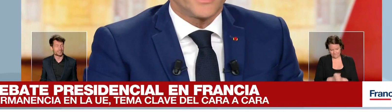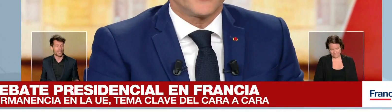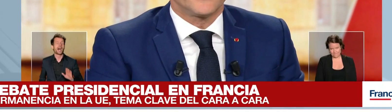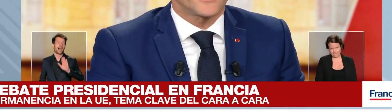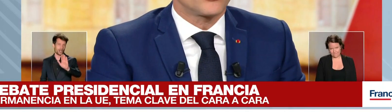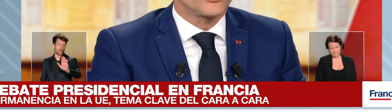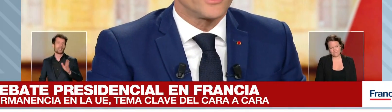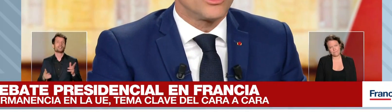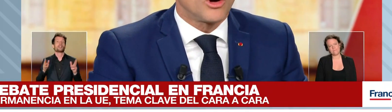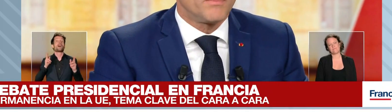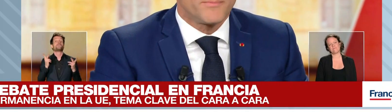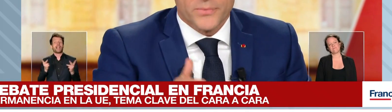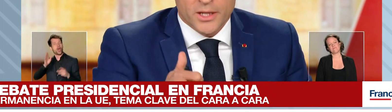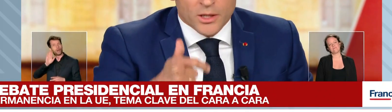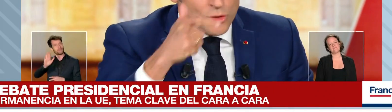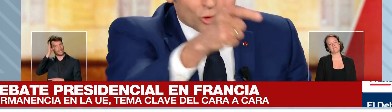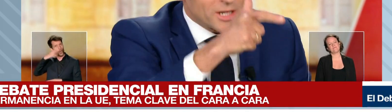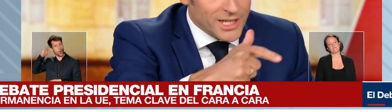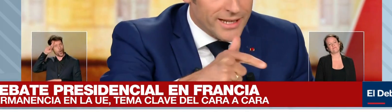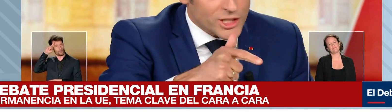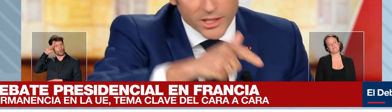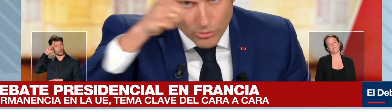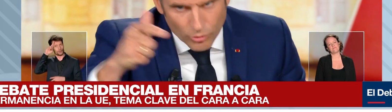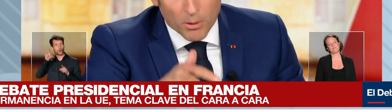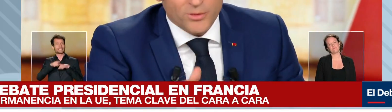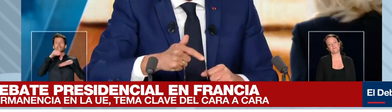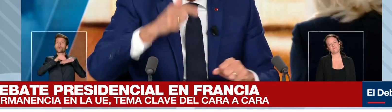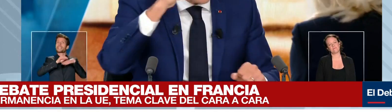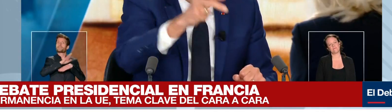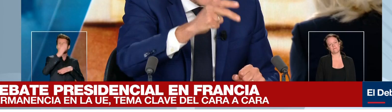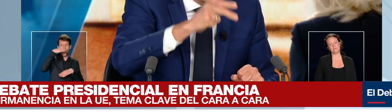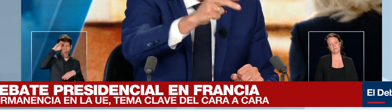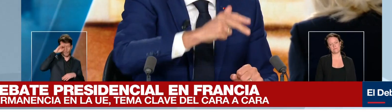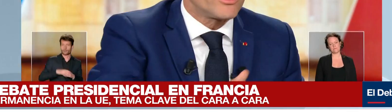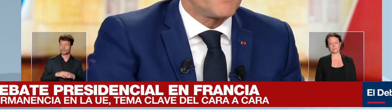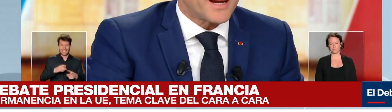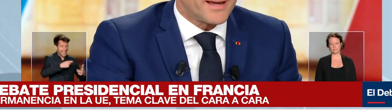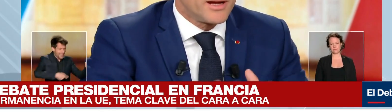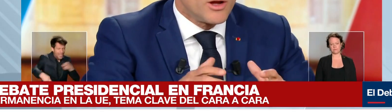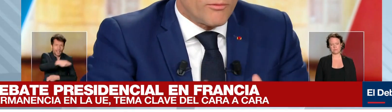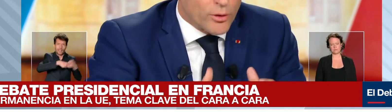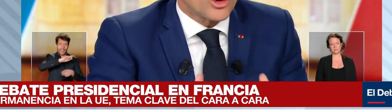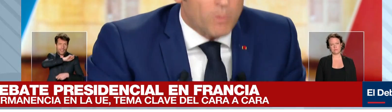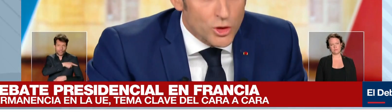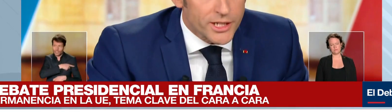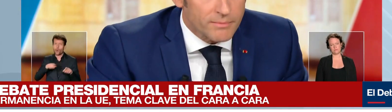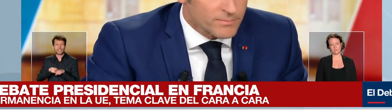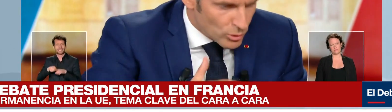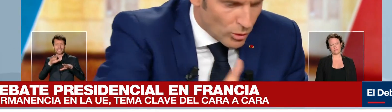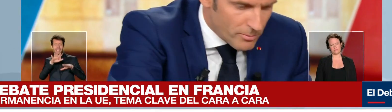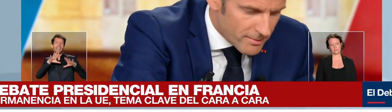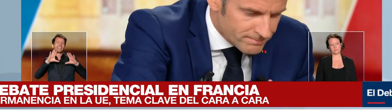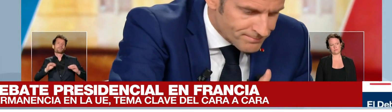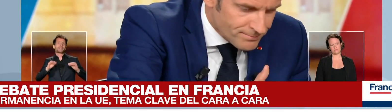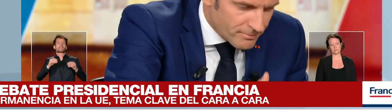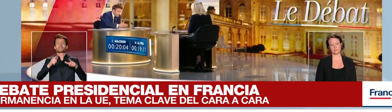Europa y de las reglas del Consejo Europeo, hasta el mercado energético del cual usted quiere salir contra Schengen, donde usted no es